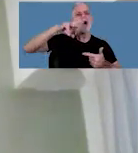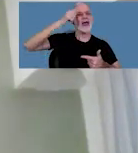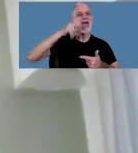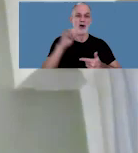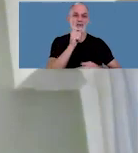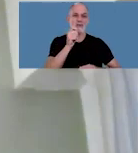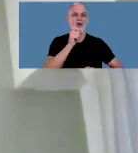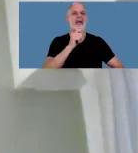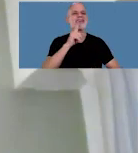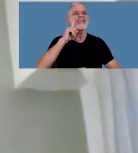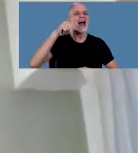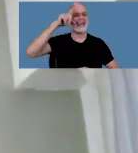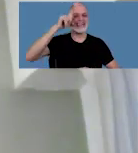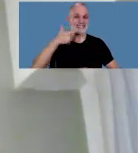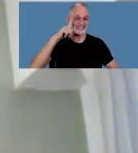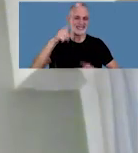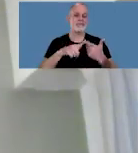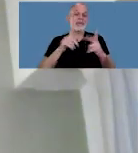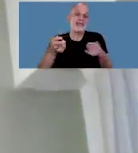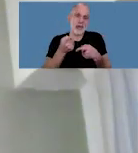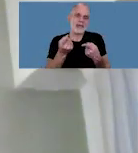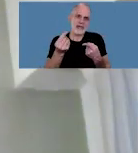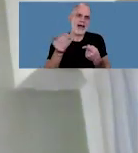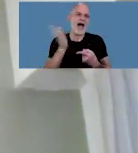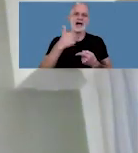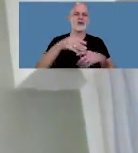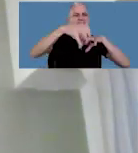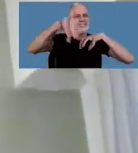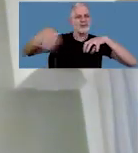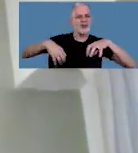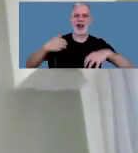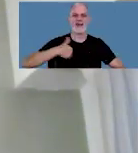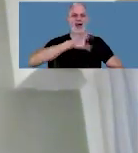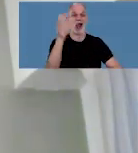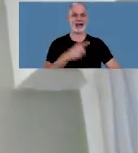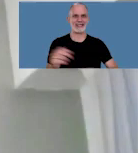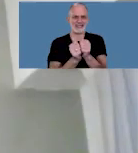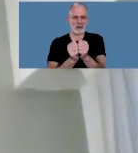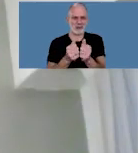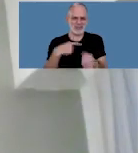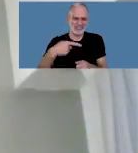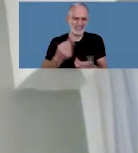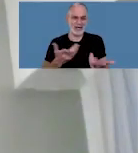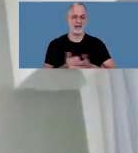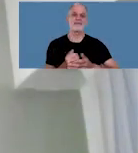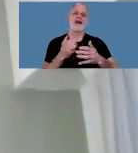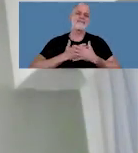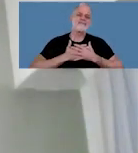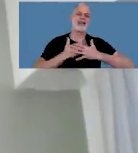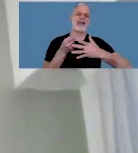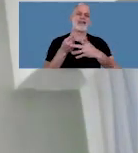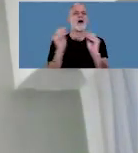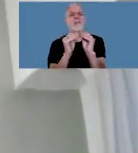Lorena Tianese, y por supuesto, bueno, a todas las seccionales del país que nos acompañan. A nuestra querida compañera Jimena Caruso,